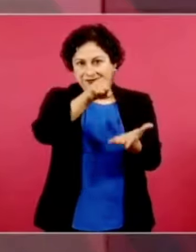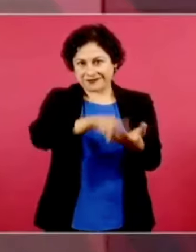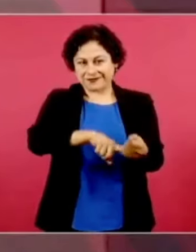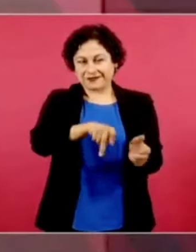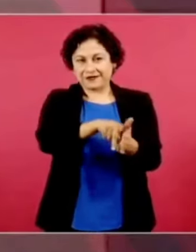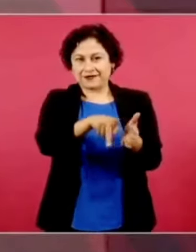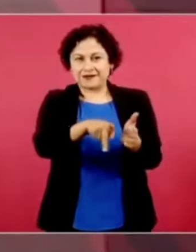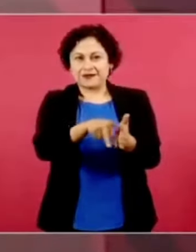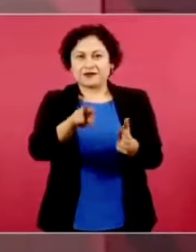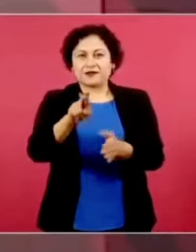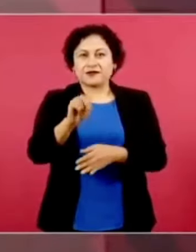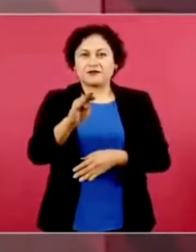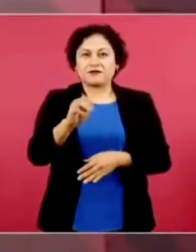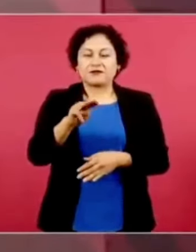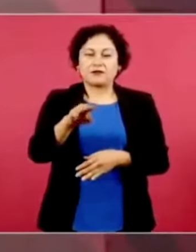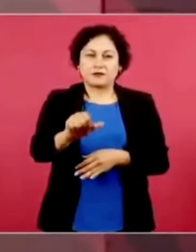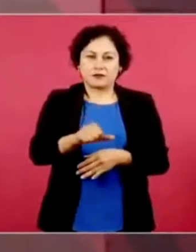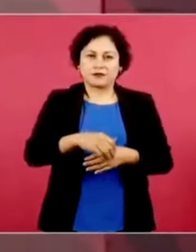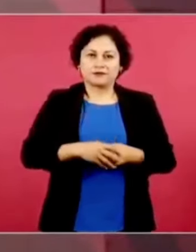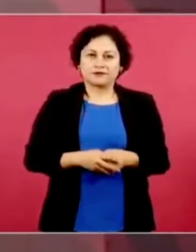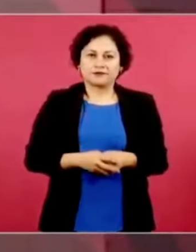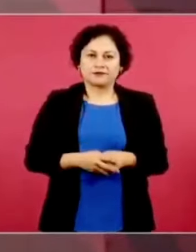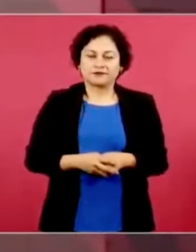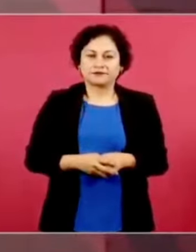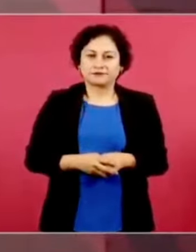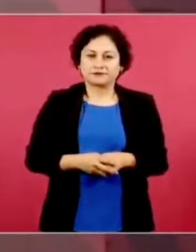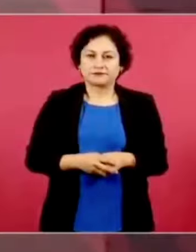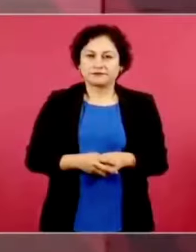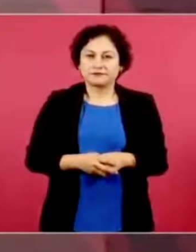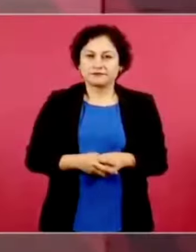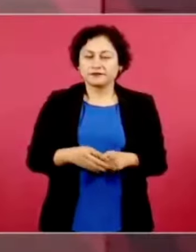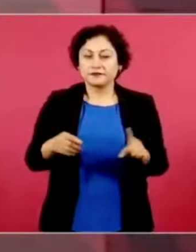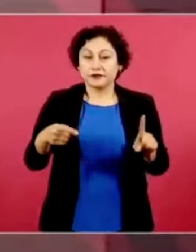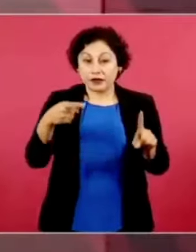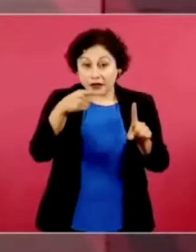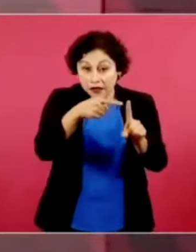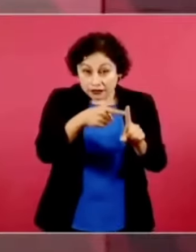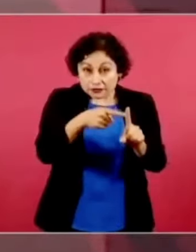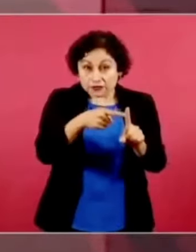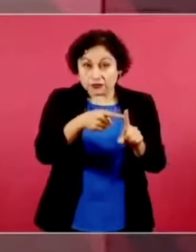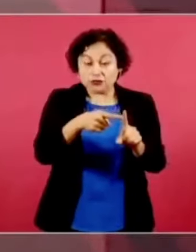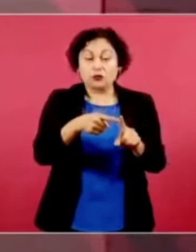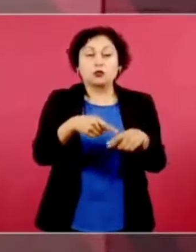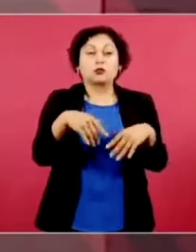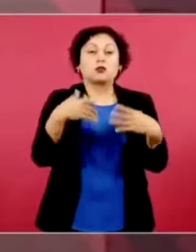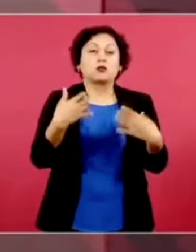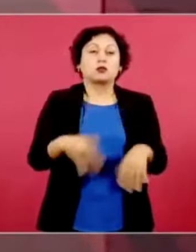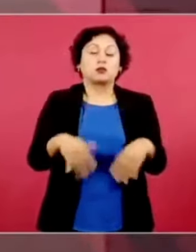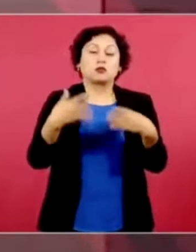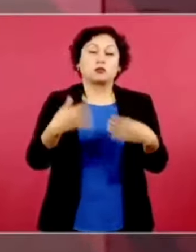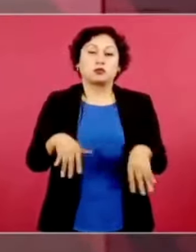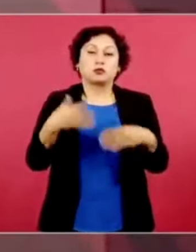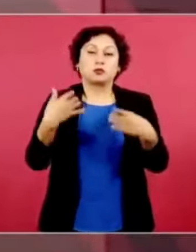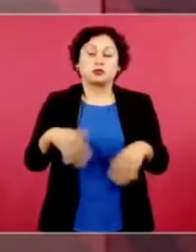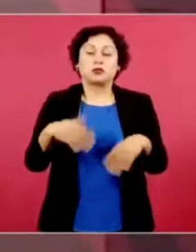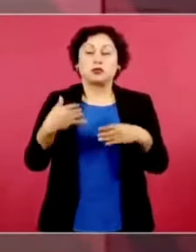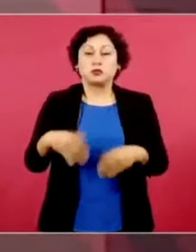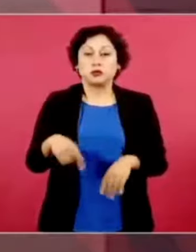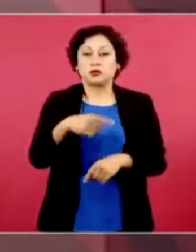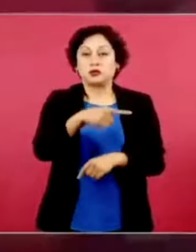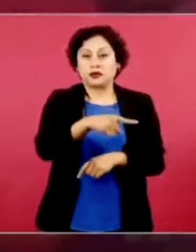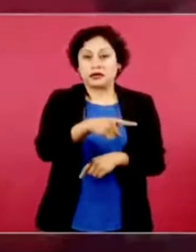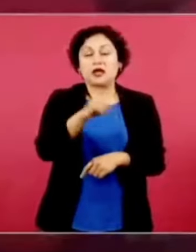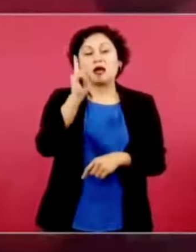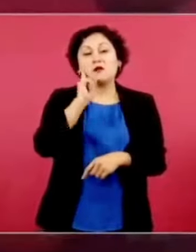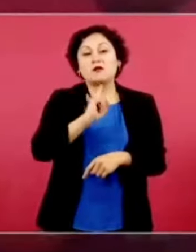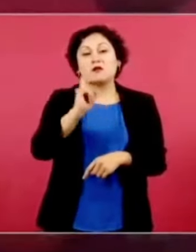es una señora que tiene información que yo creo que nada más manejan